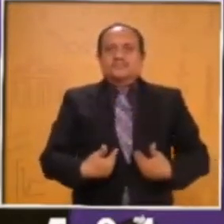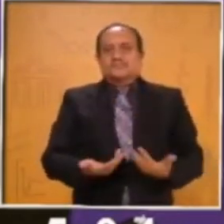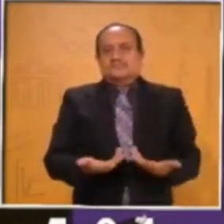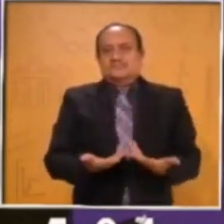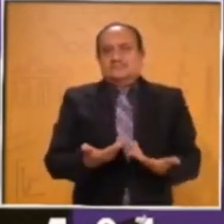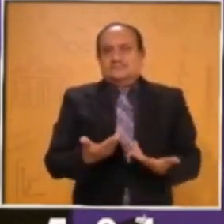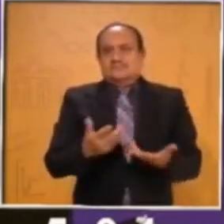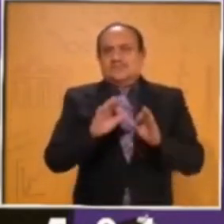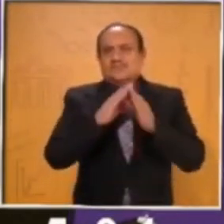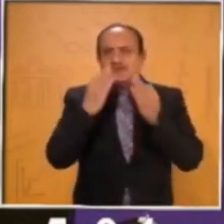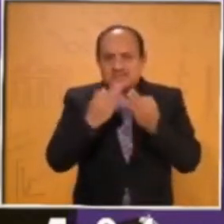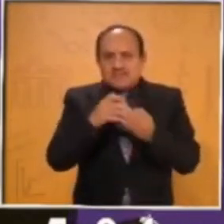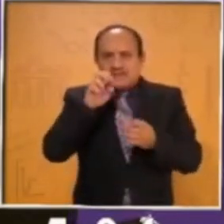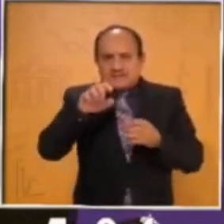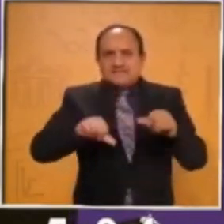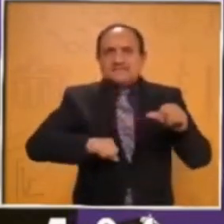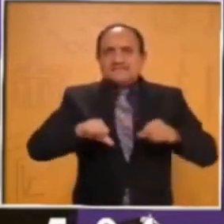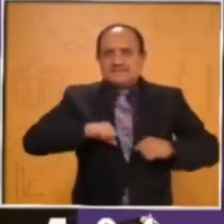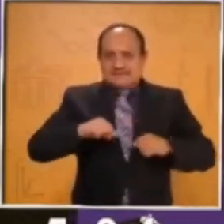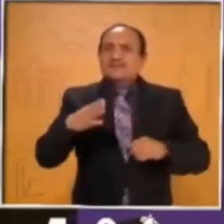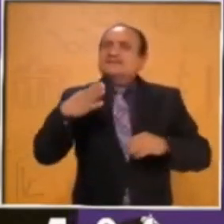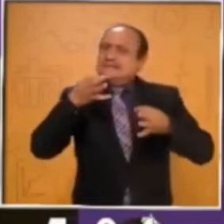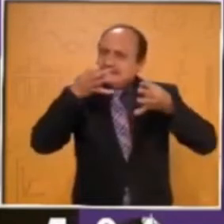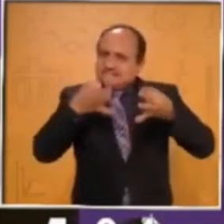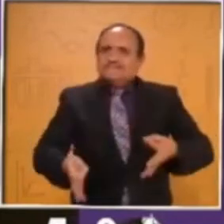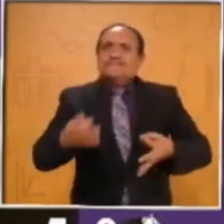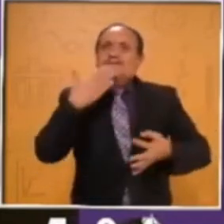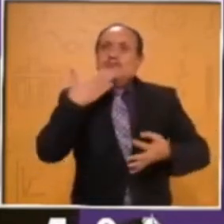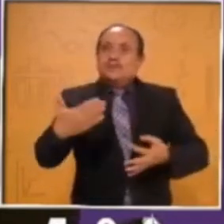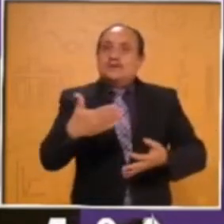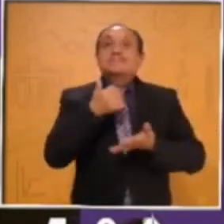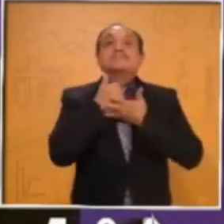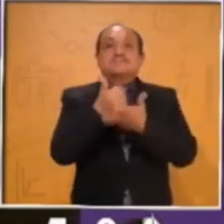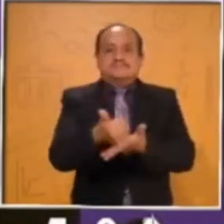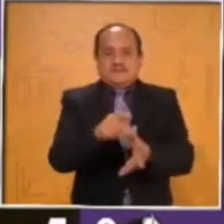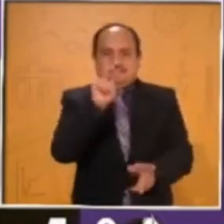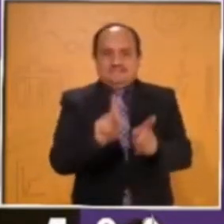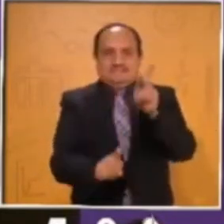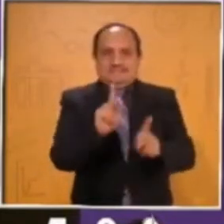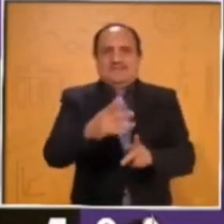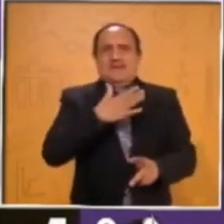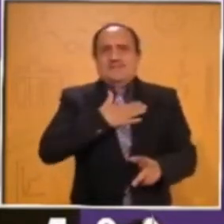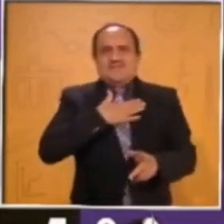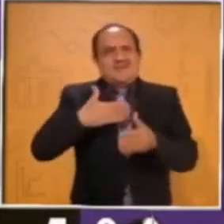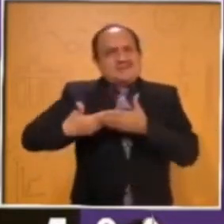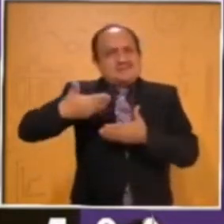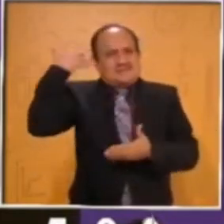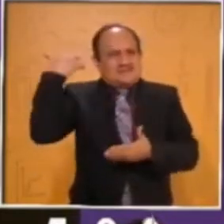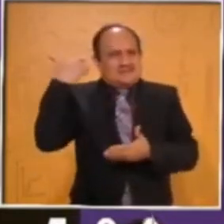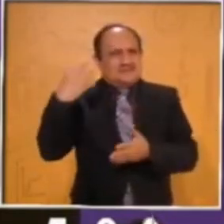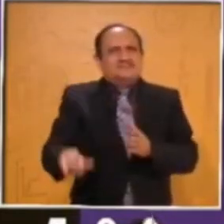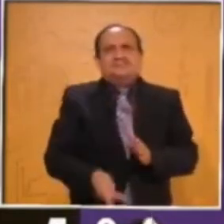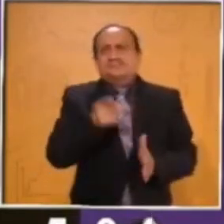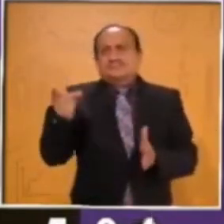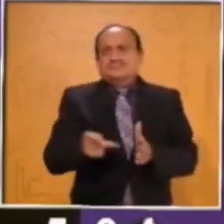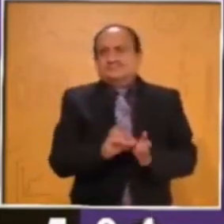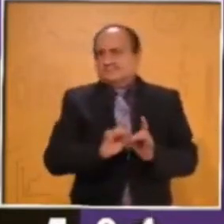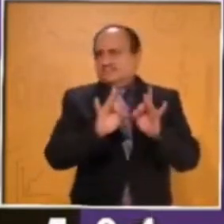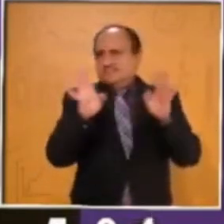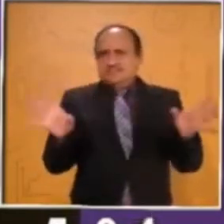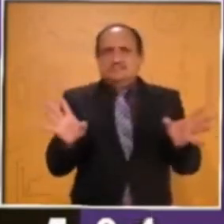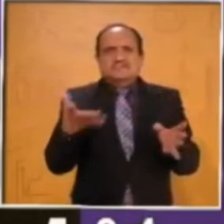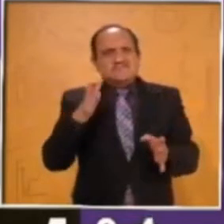que hagan este ejercicio. Es muy bueno. Les voy a platicar. A mí alguna vez, hará